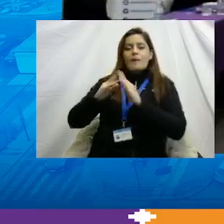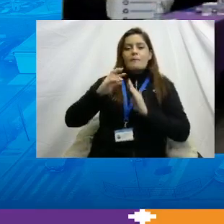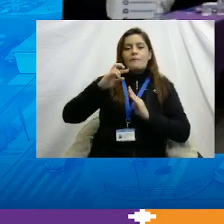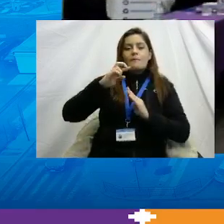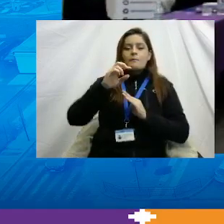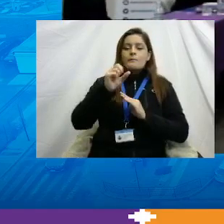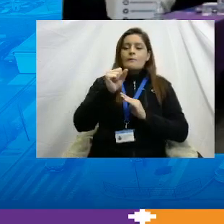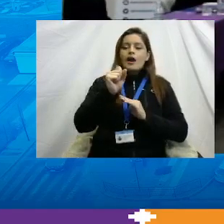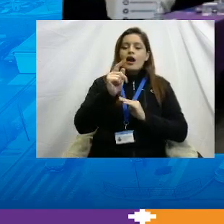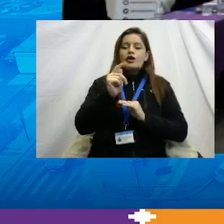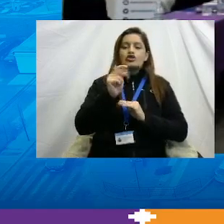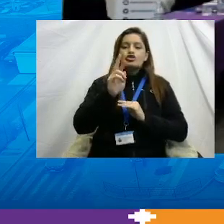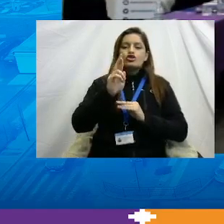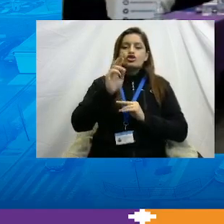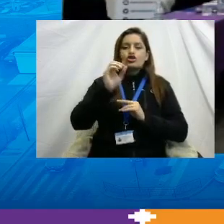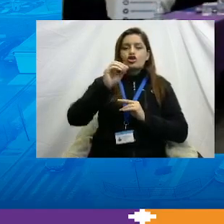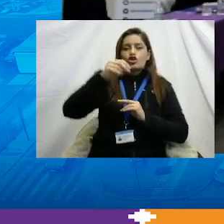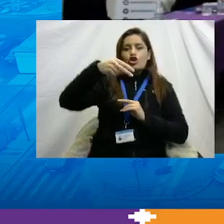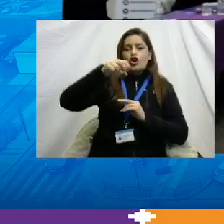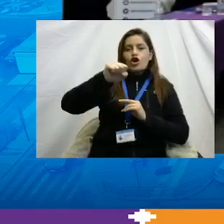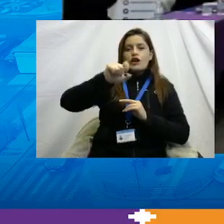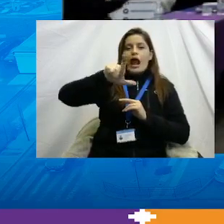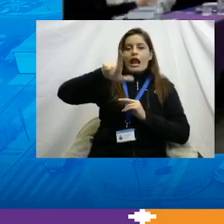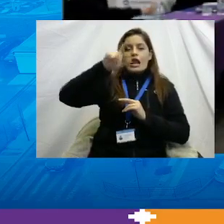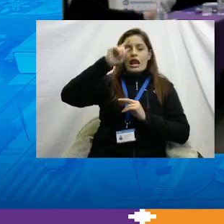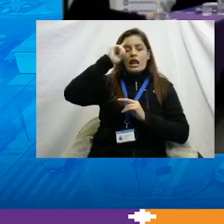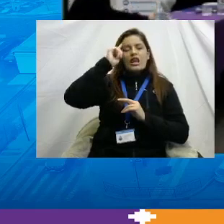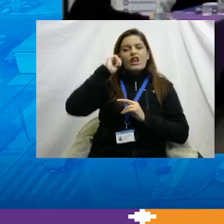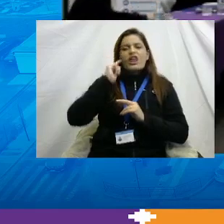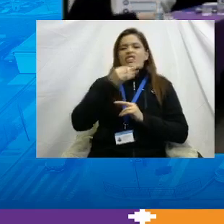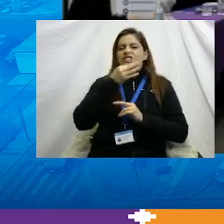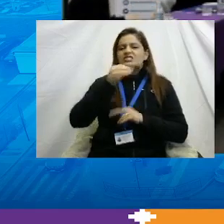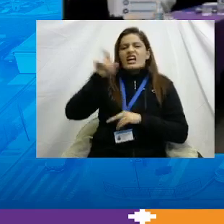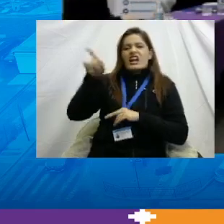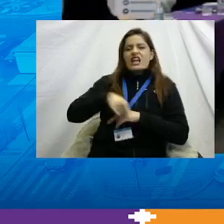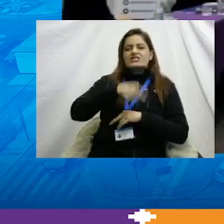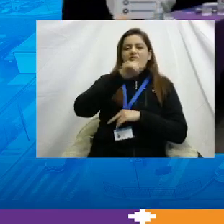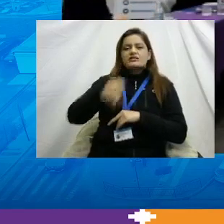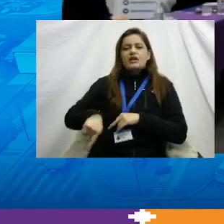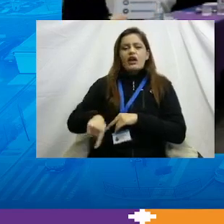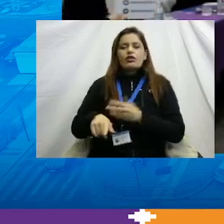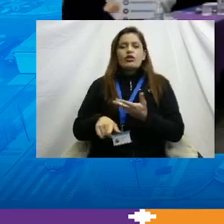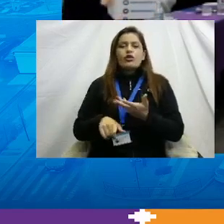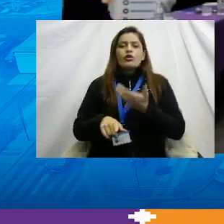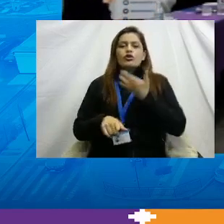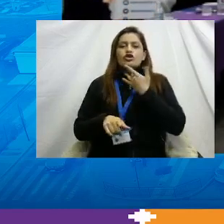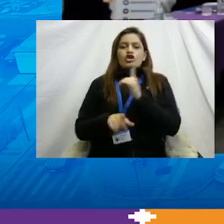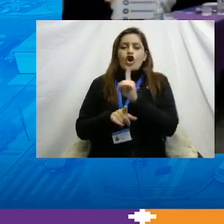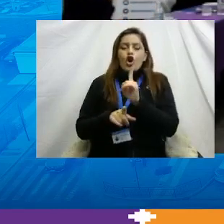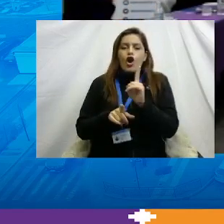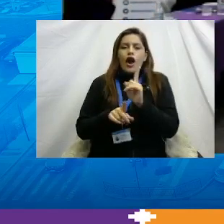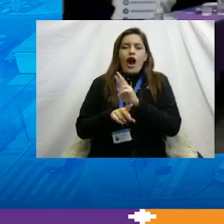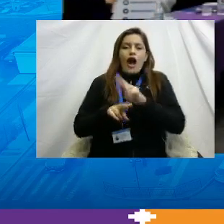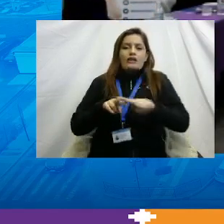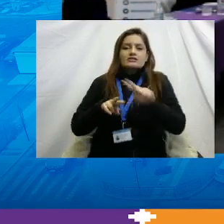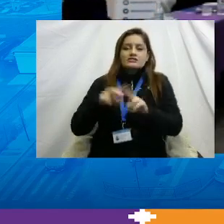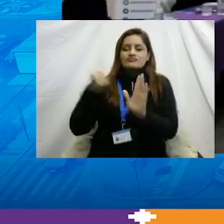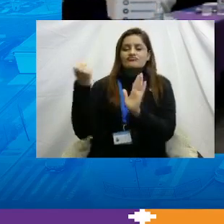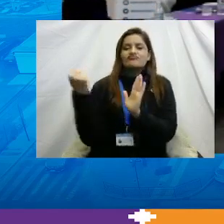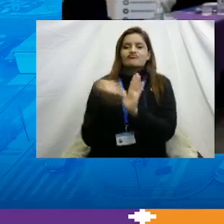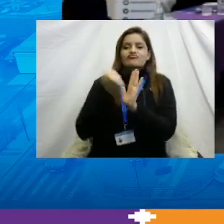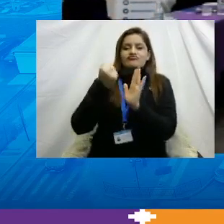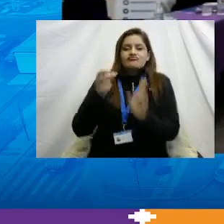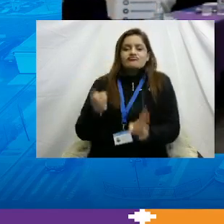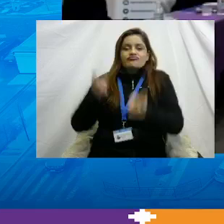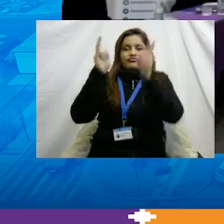se encuentra rechazada por falta de varios antecedentes por parte de la municipalidad, la cual no ha podido hacer la recepción final de estas